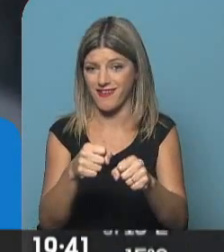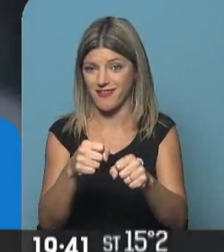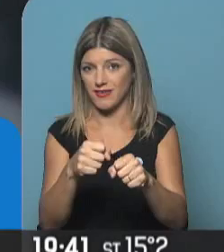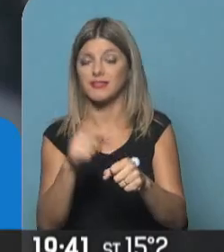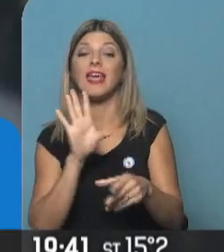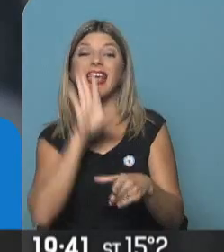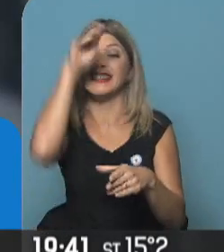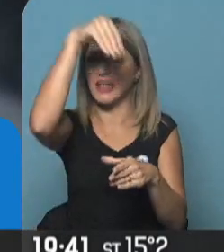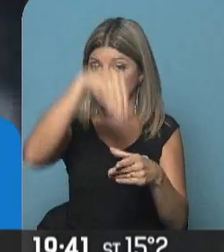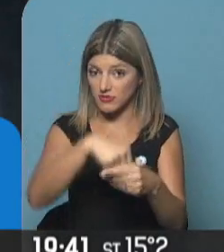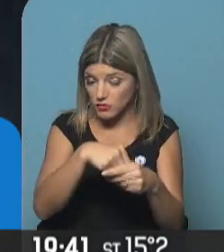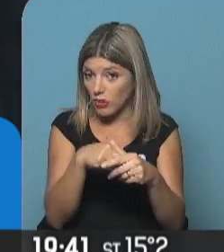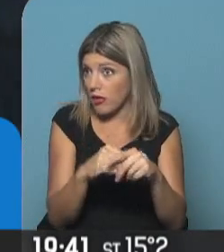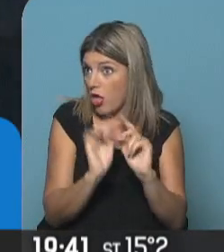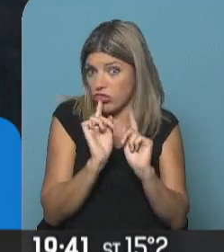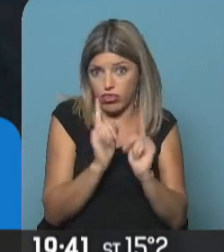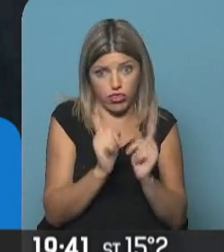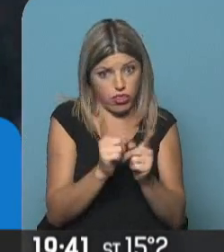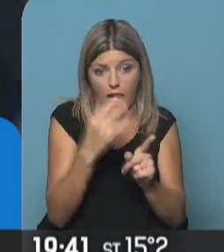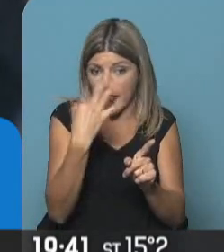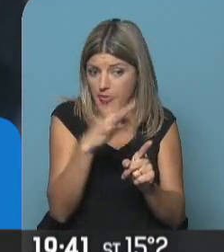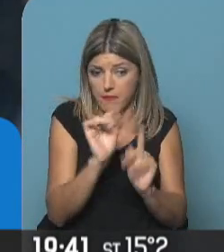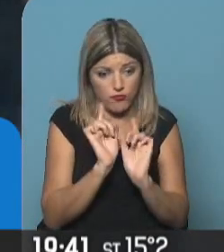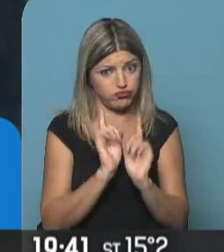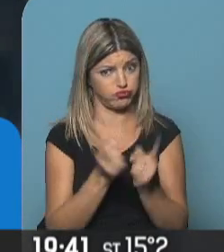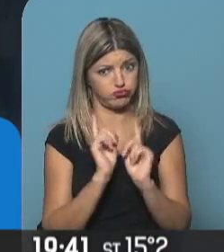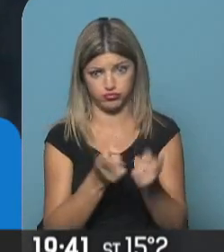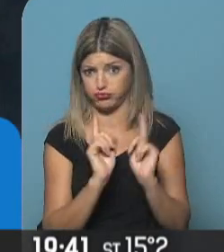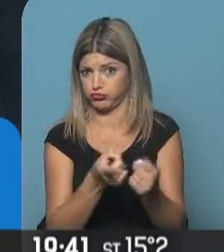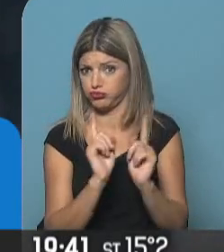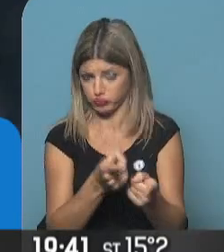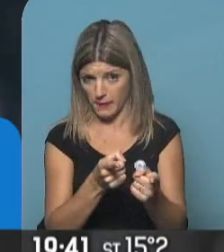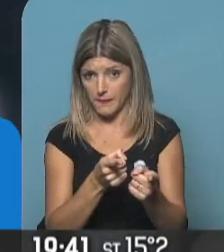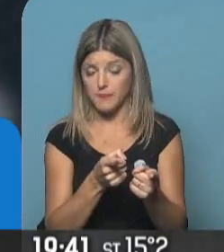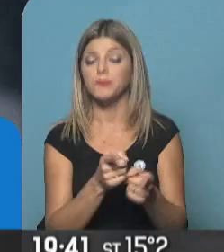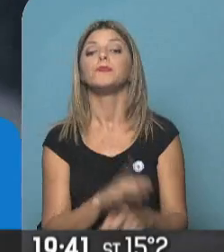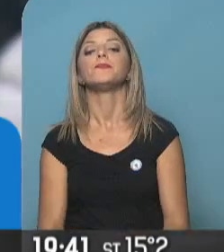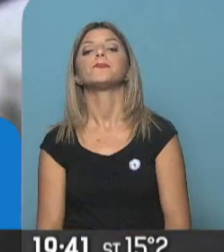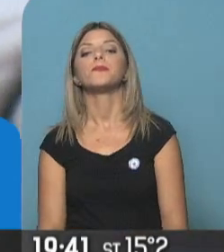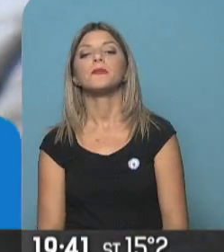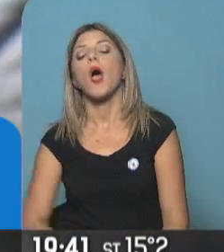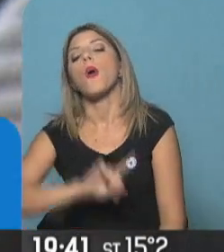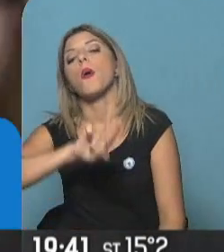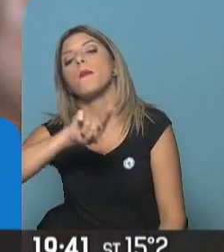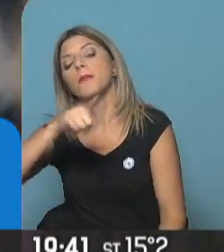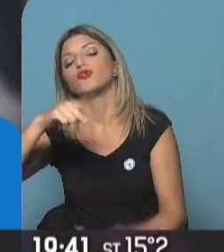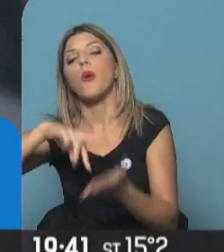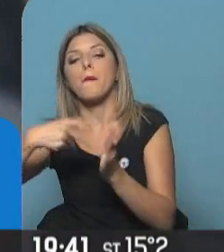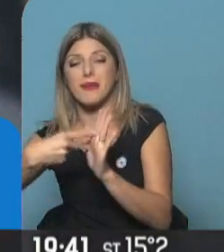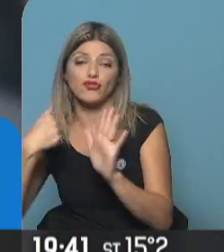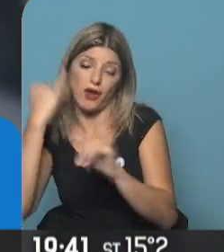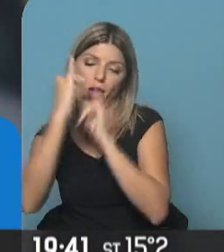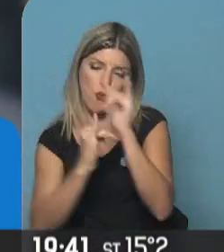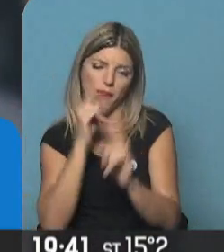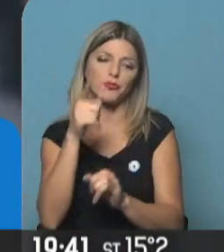siguen plenamente, ¿sí?, cumpliendo su cometido. De acá al próximo paso que voy adelantando va a